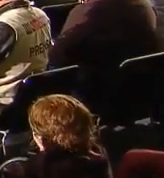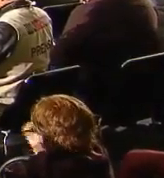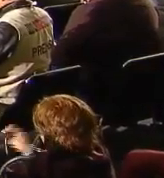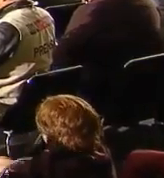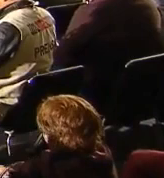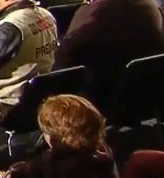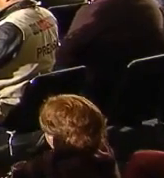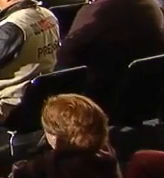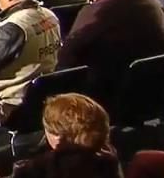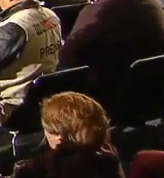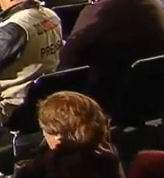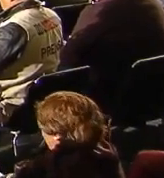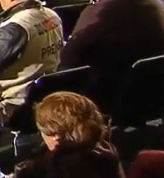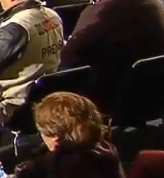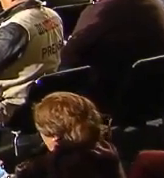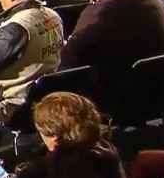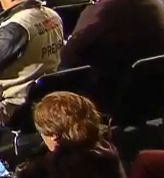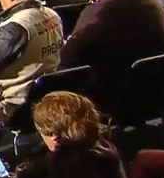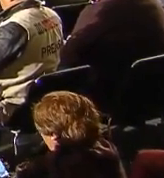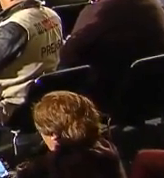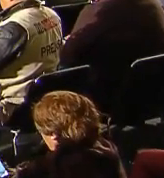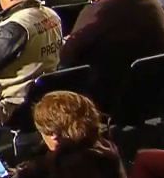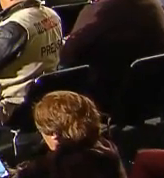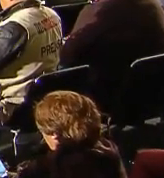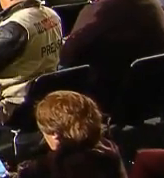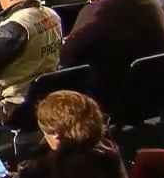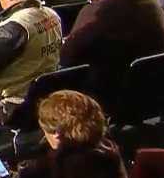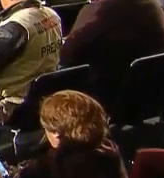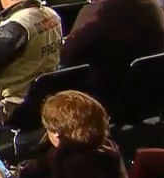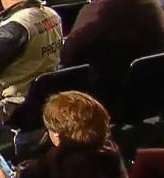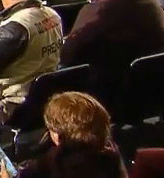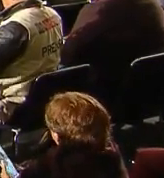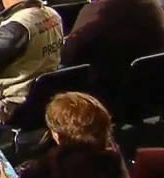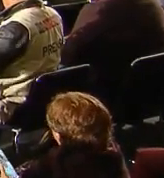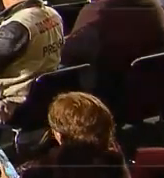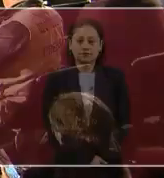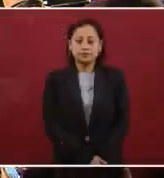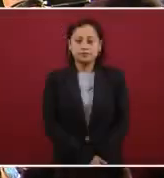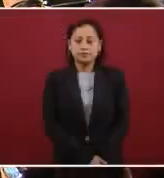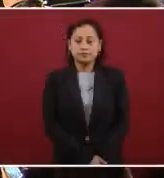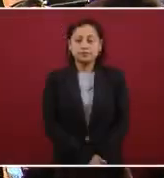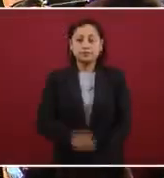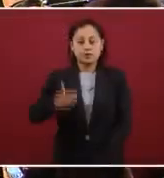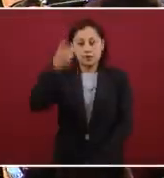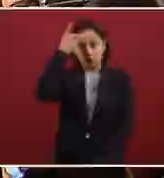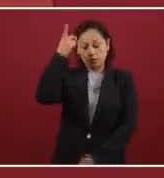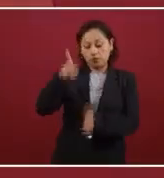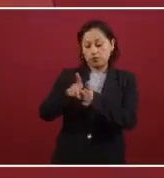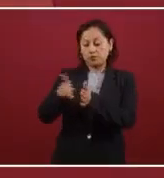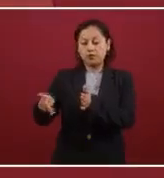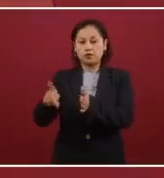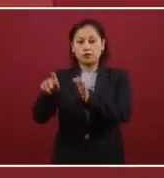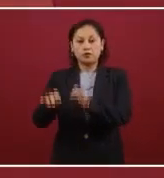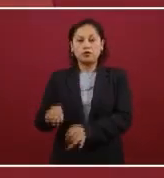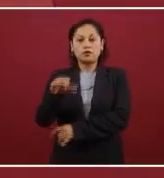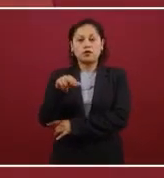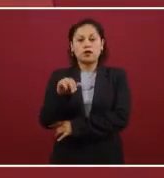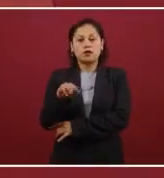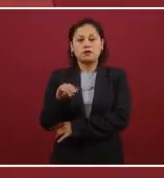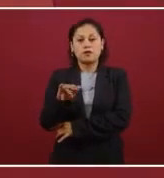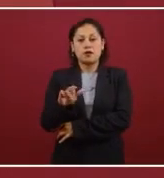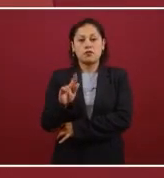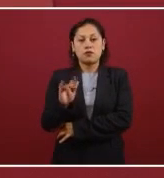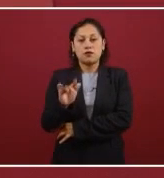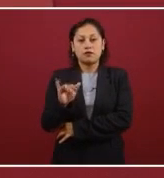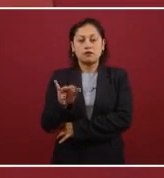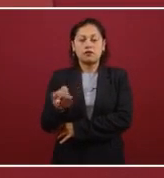mediático? Fuera máscaras. El dueño de Animal Político se llama Gerardo Márquez Camacho y es miembro